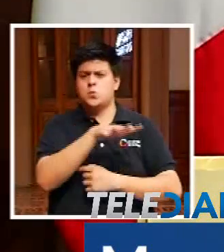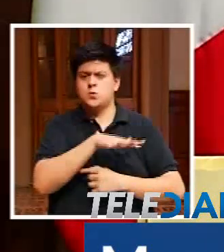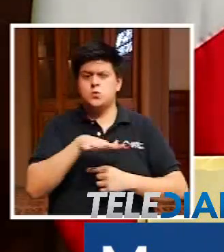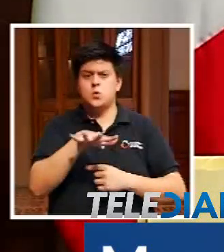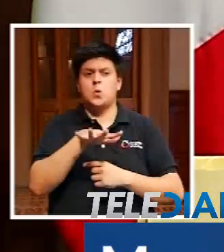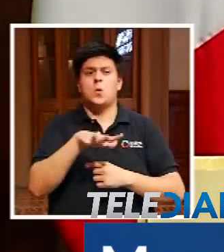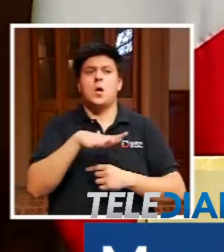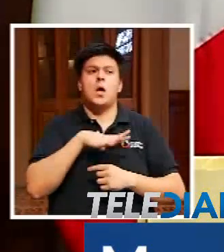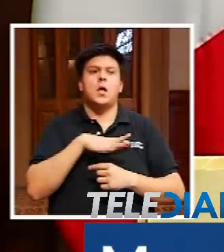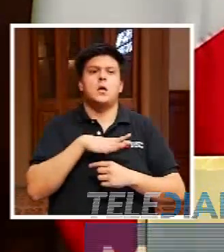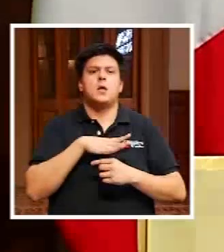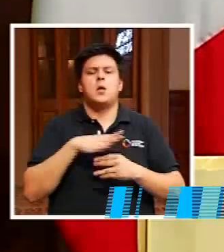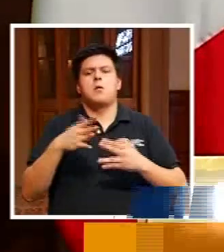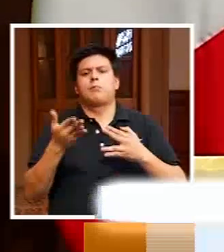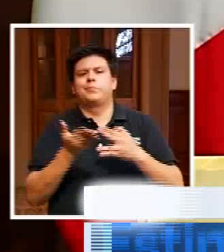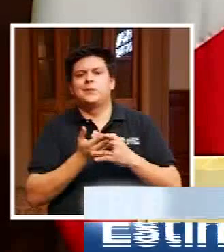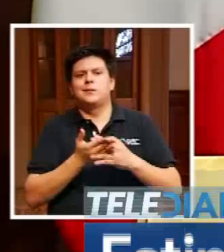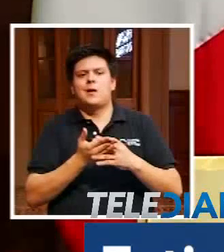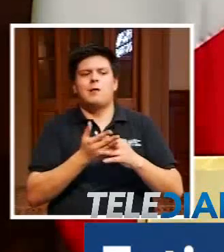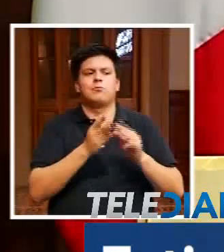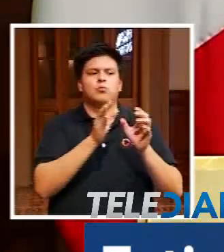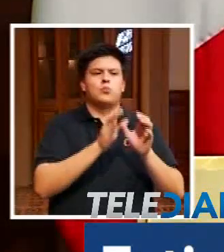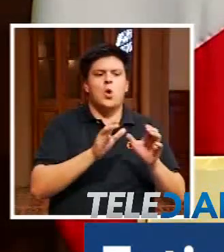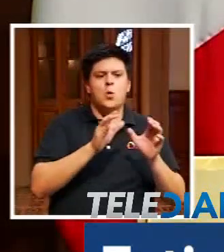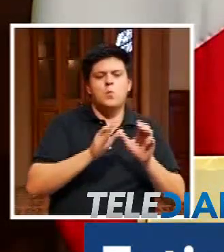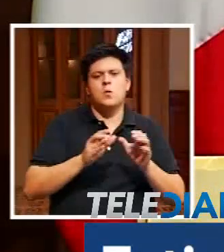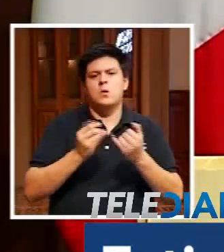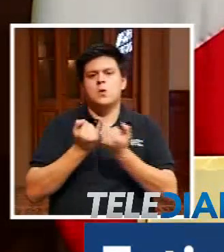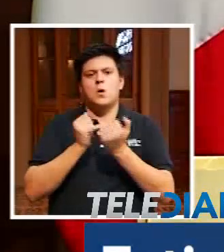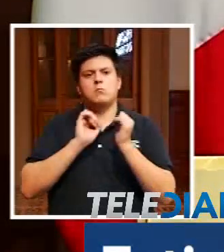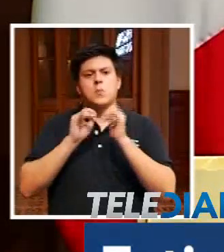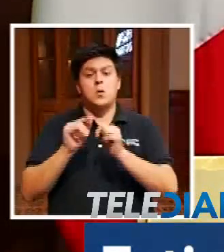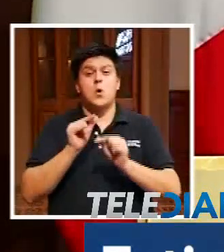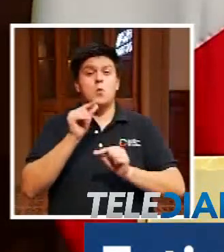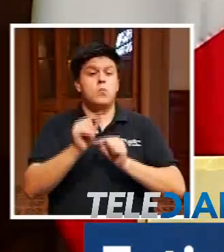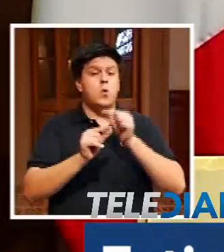manera híbrida, de una manera gradual,